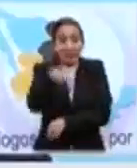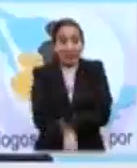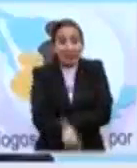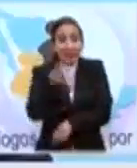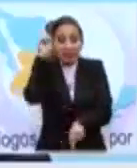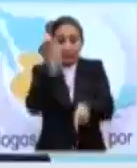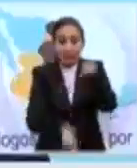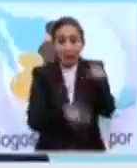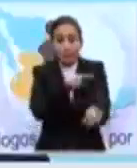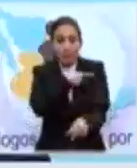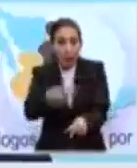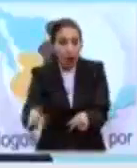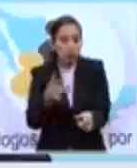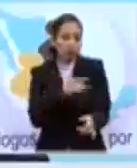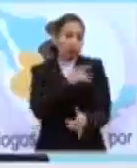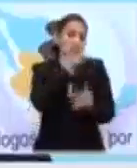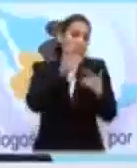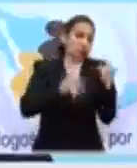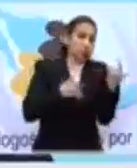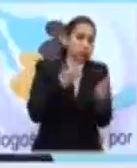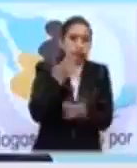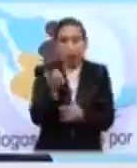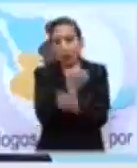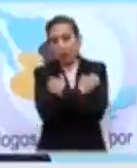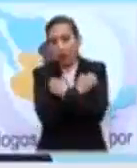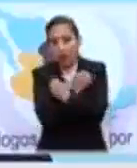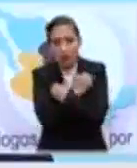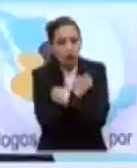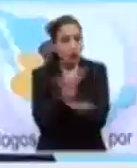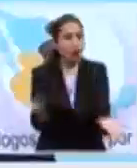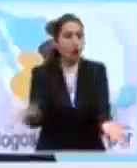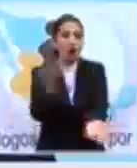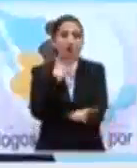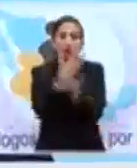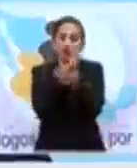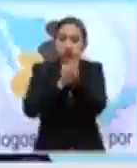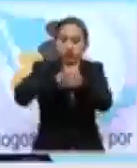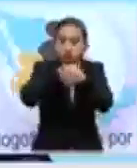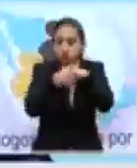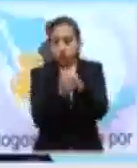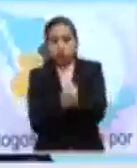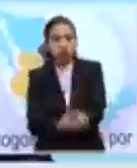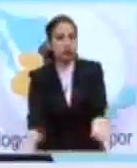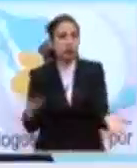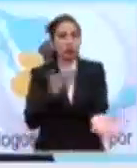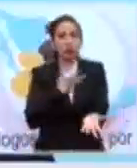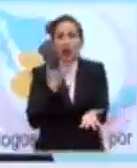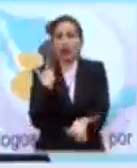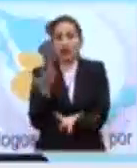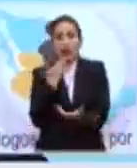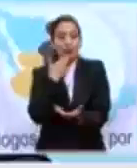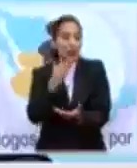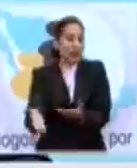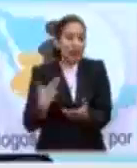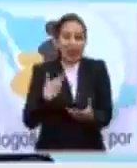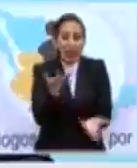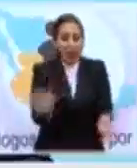la pobreza, la sensibilidad, la educación, de lavarse las manos, de tener fogón y